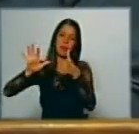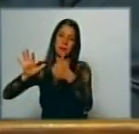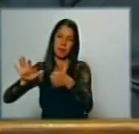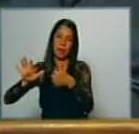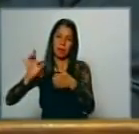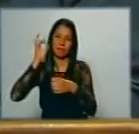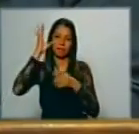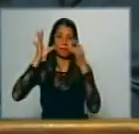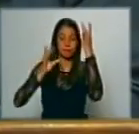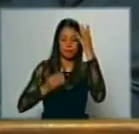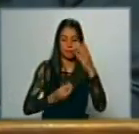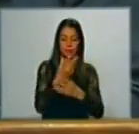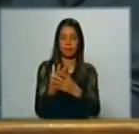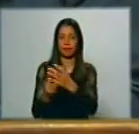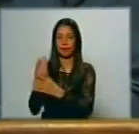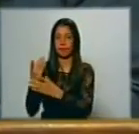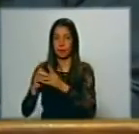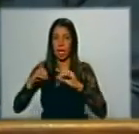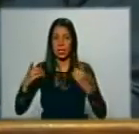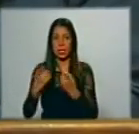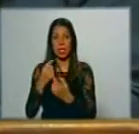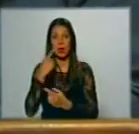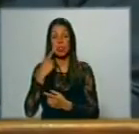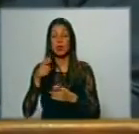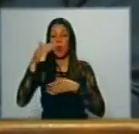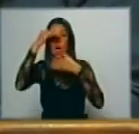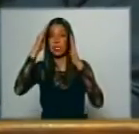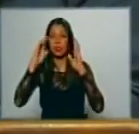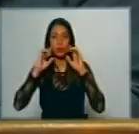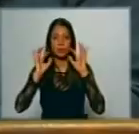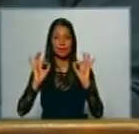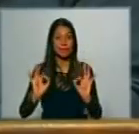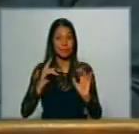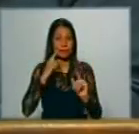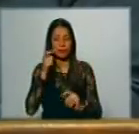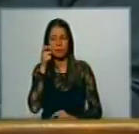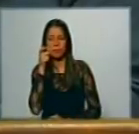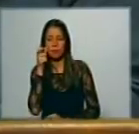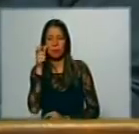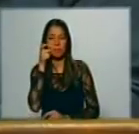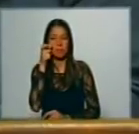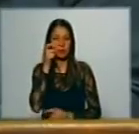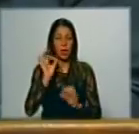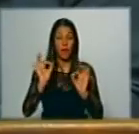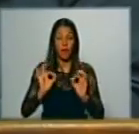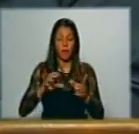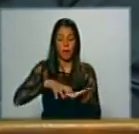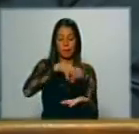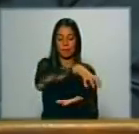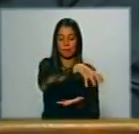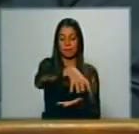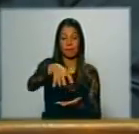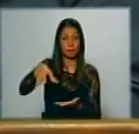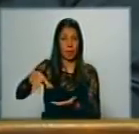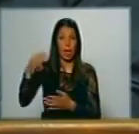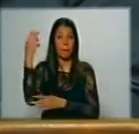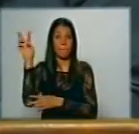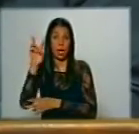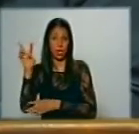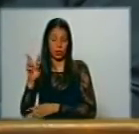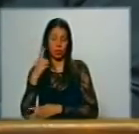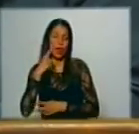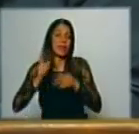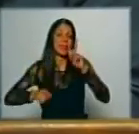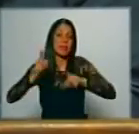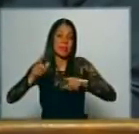Crear distritos de atención especial, sin límites derivados de la conformación geopolítica nacional cuando